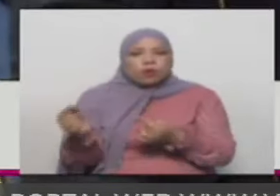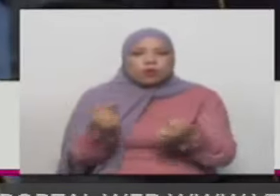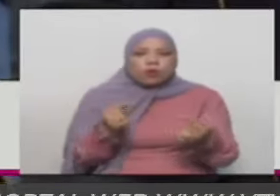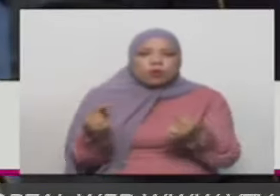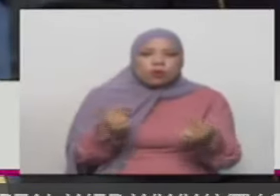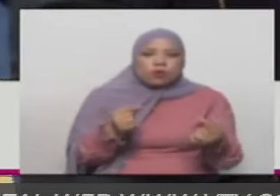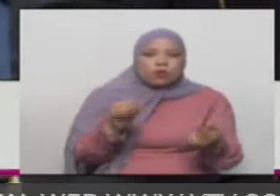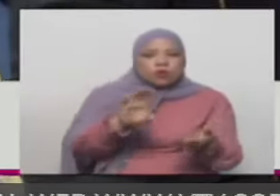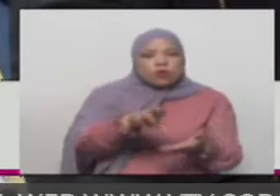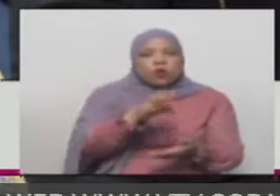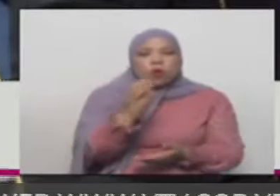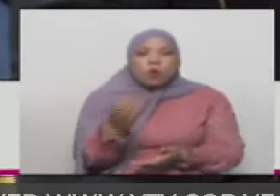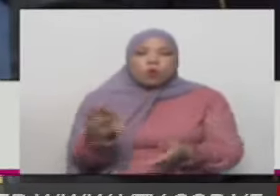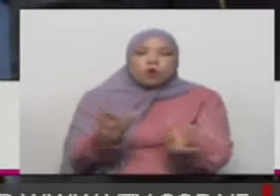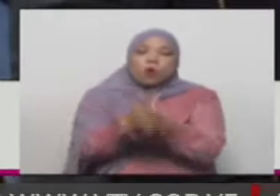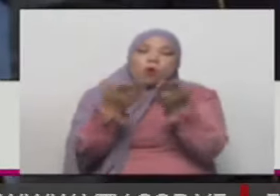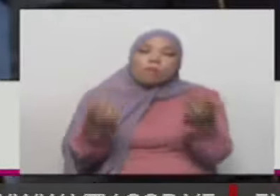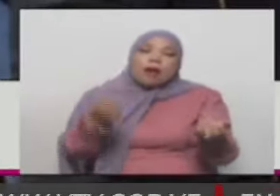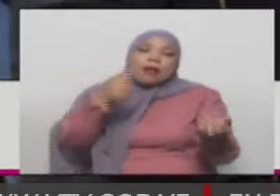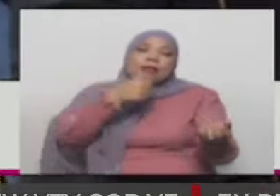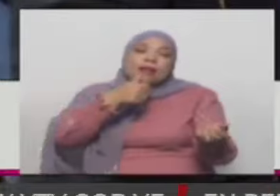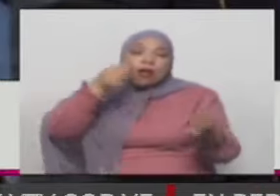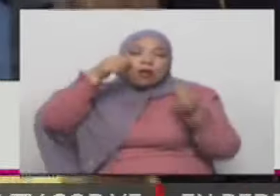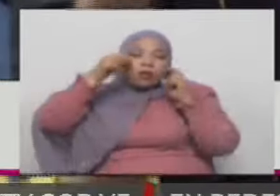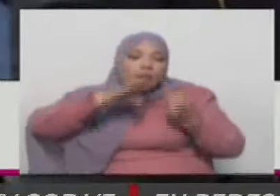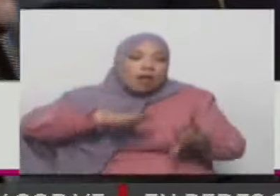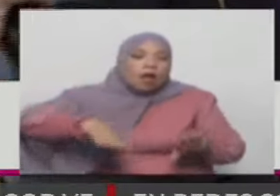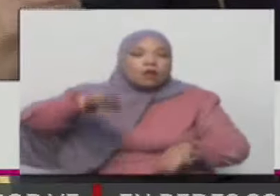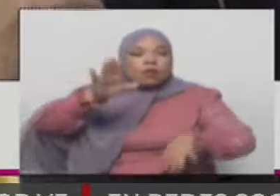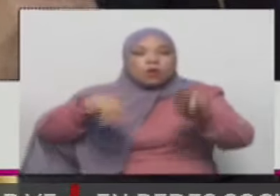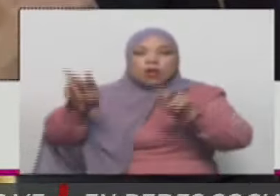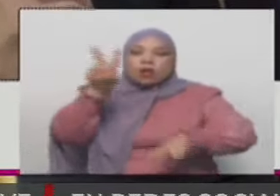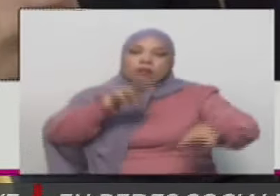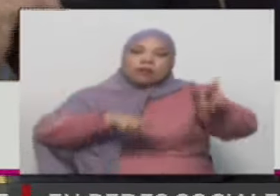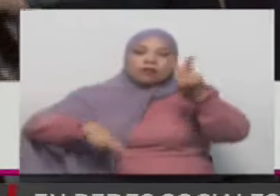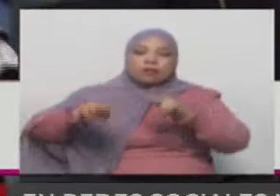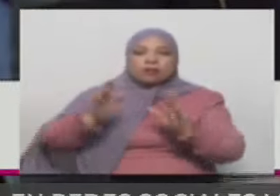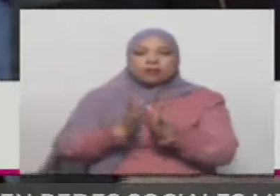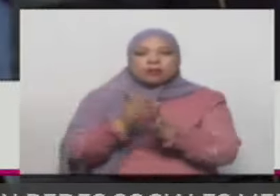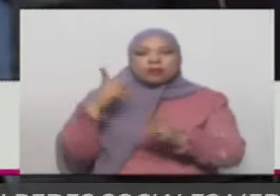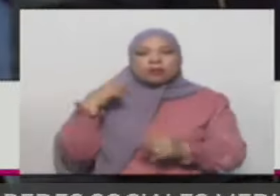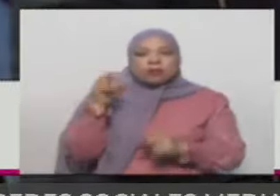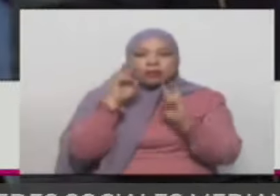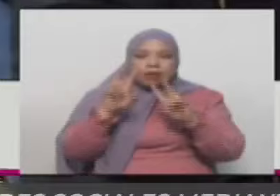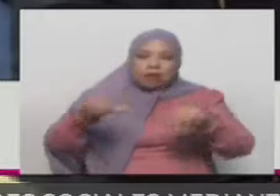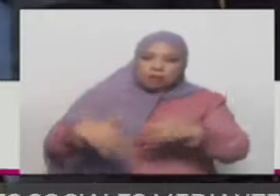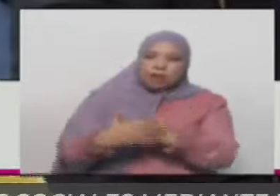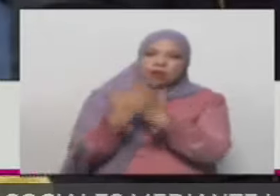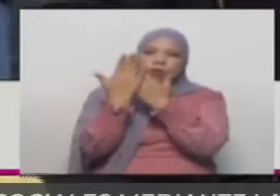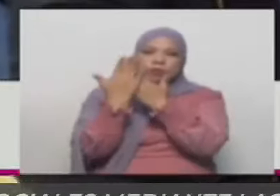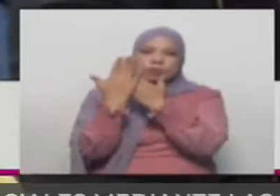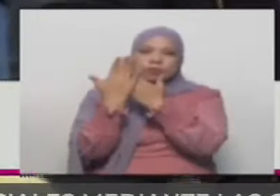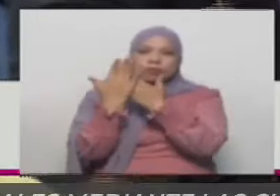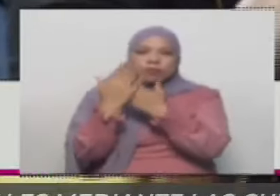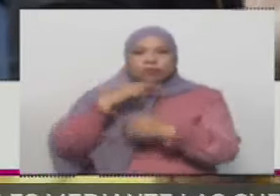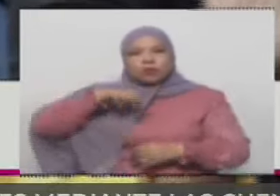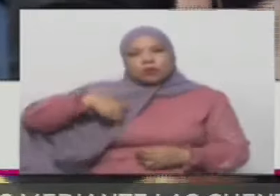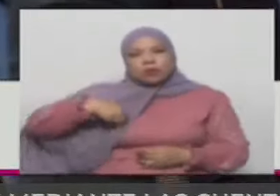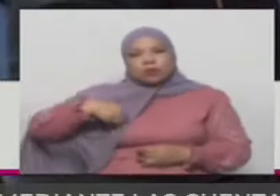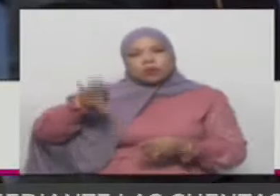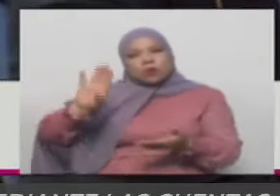Ay, Cumaná, quien te viera y por tus calles paseara. Y hasta San Francisco fuera a misa de madrugada. Ese es